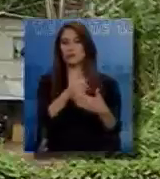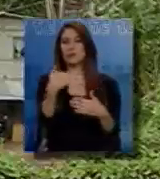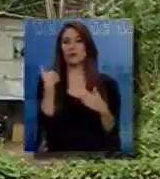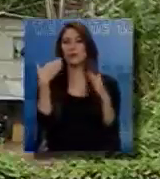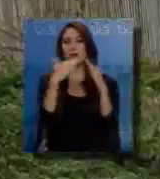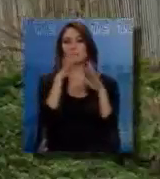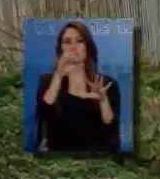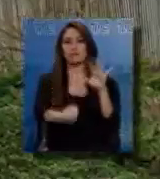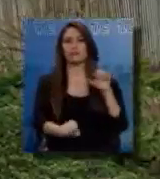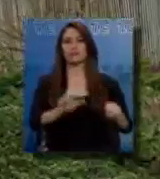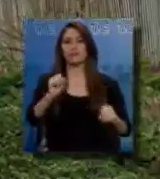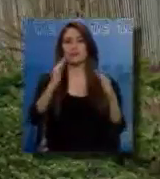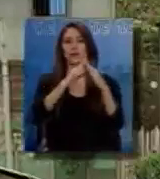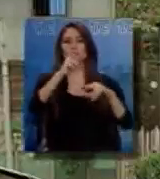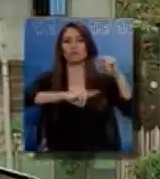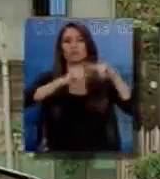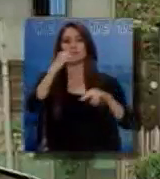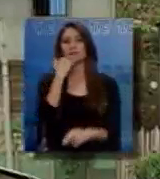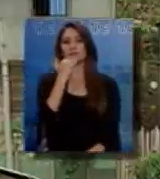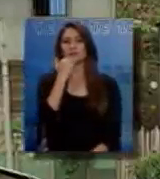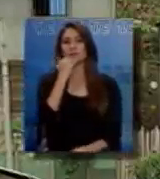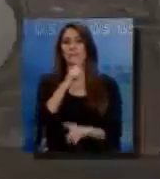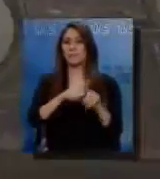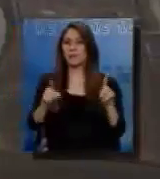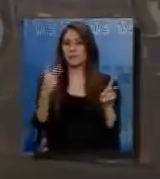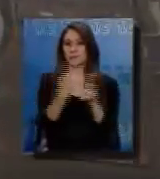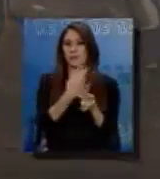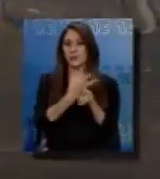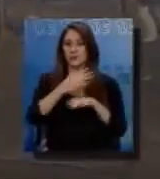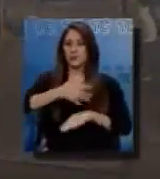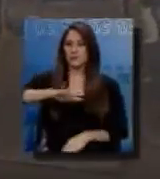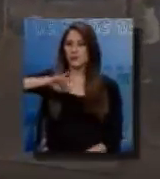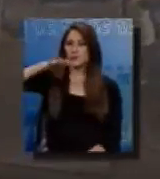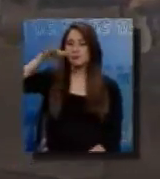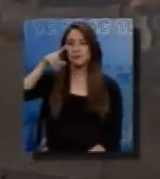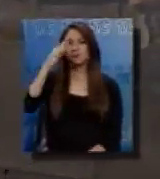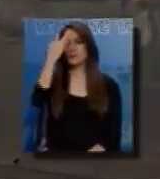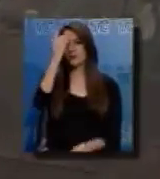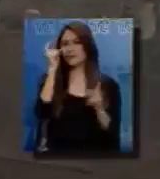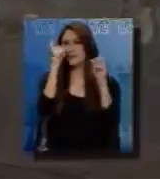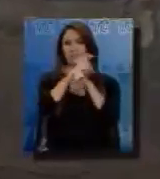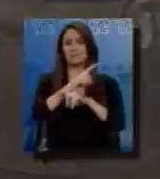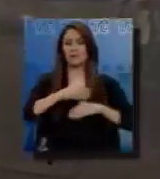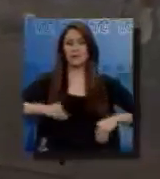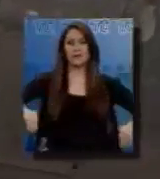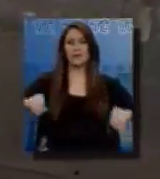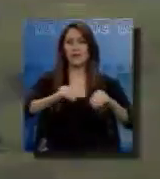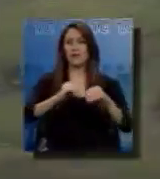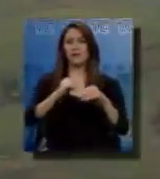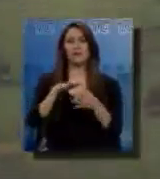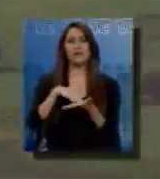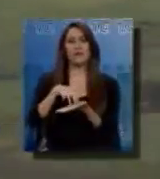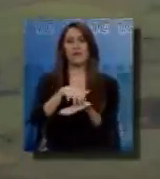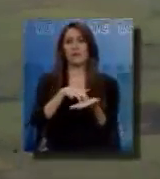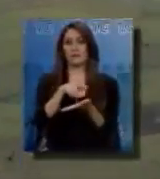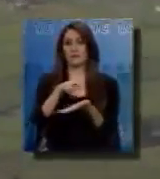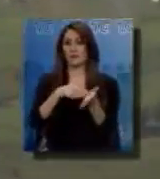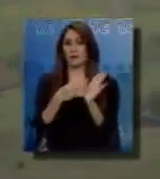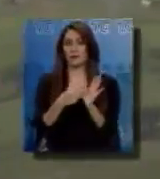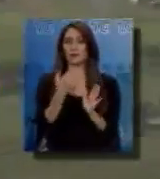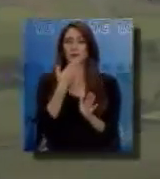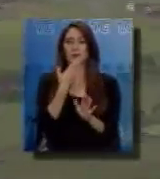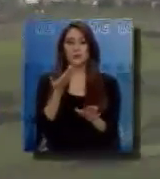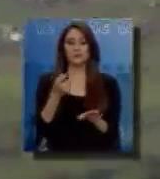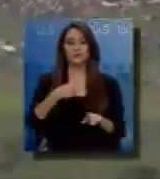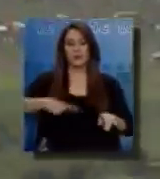sin considerar las consecuencias. Por el uso irregular del suelo, estos han sido tapados, han